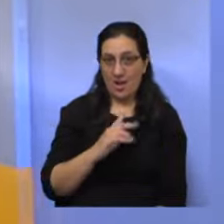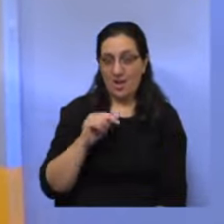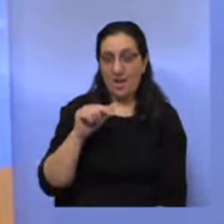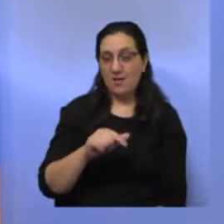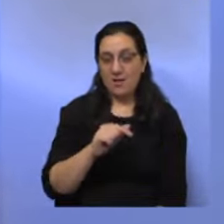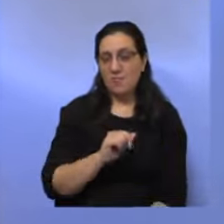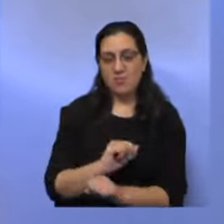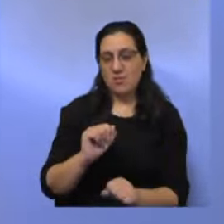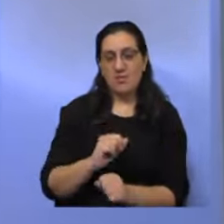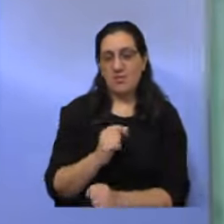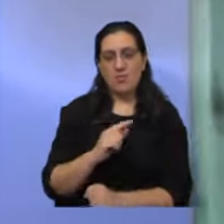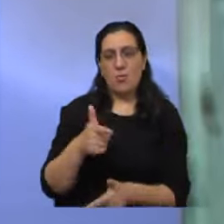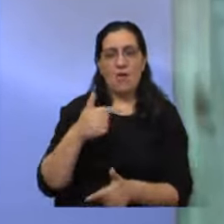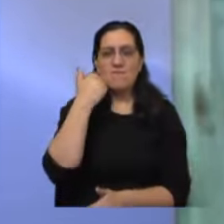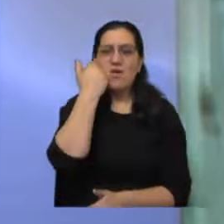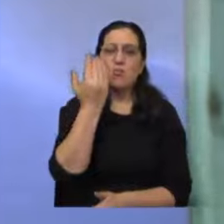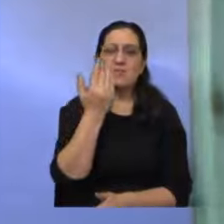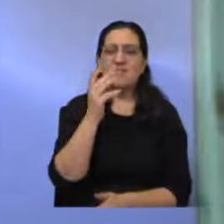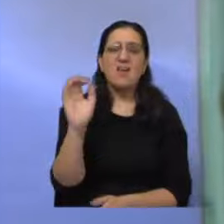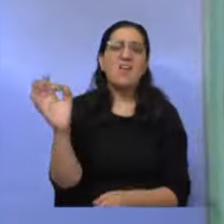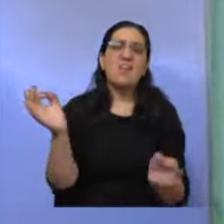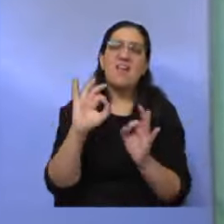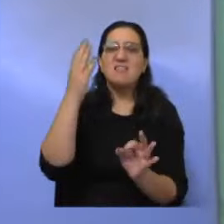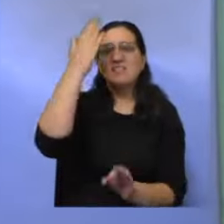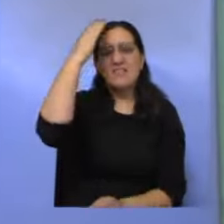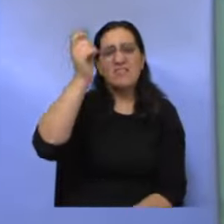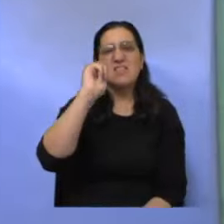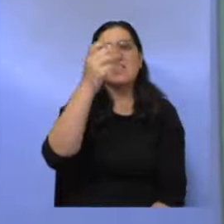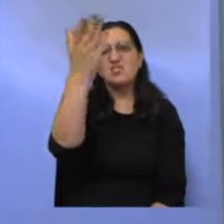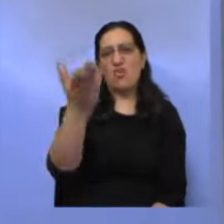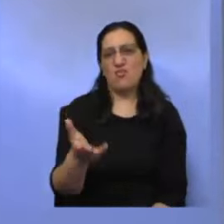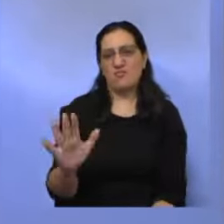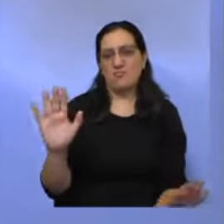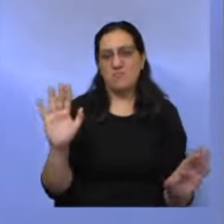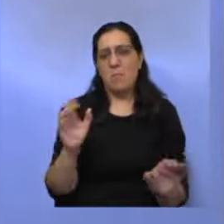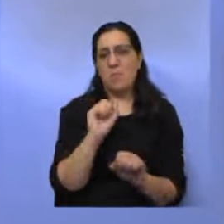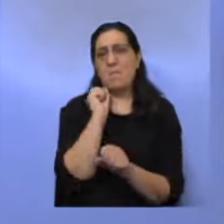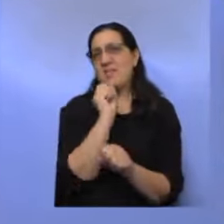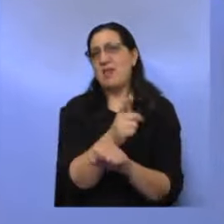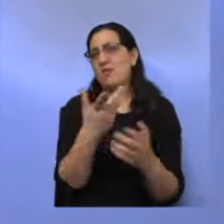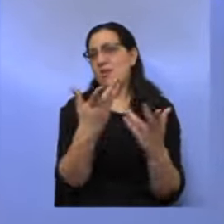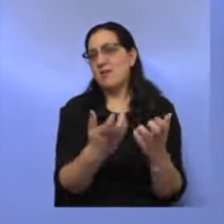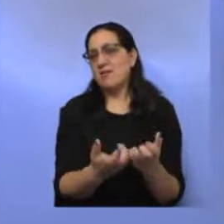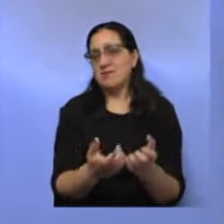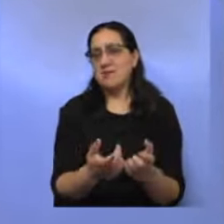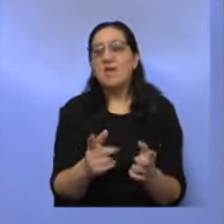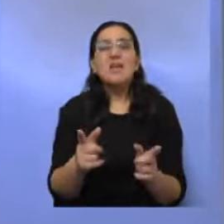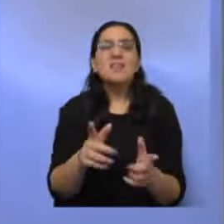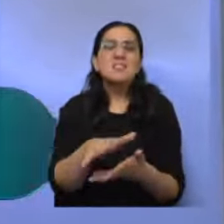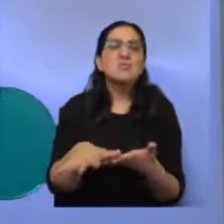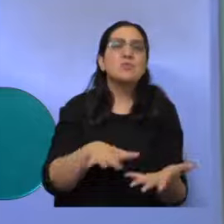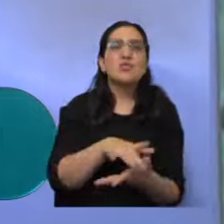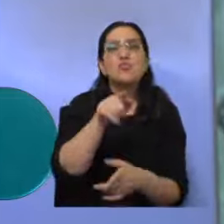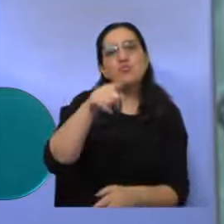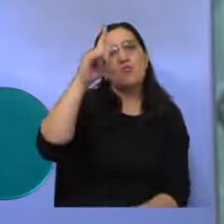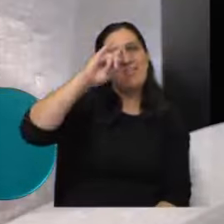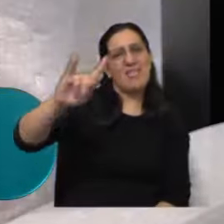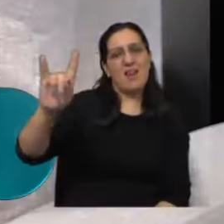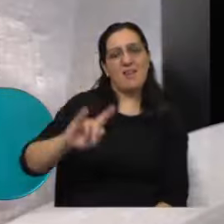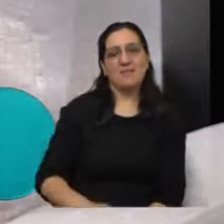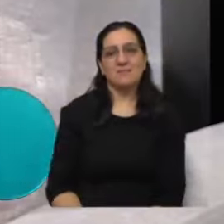tus inhibiciones. Nadie sabe quién sos en lo que escriben ahí. Así que puedes escribir lo que quieras. ¿En qué sos fatal? Ay,